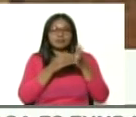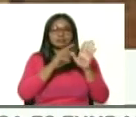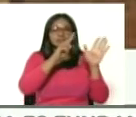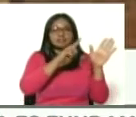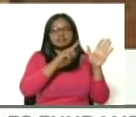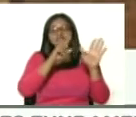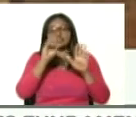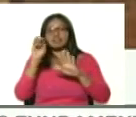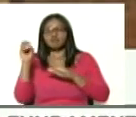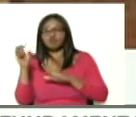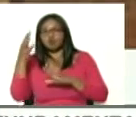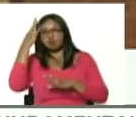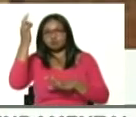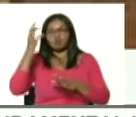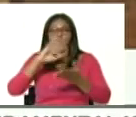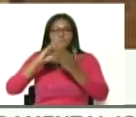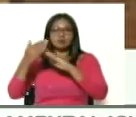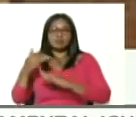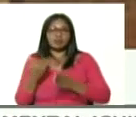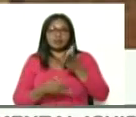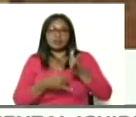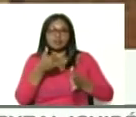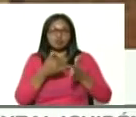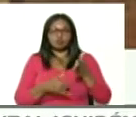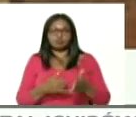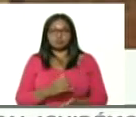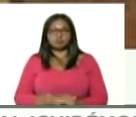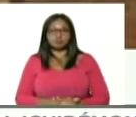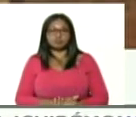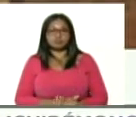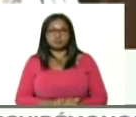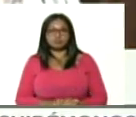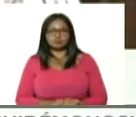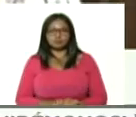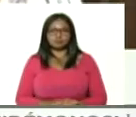48.634 consejos comunales registrados, Noris.